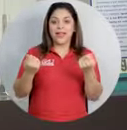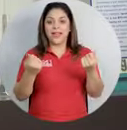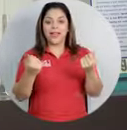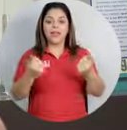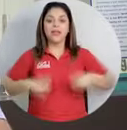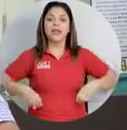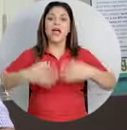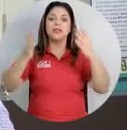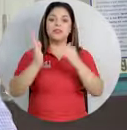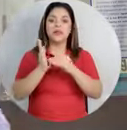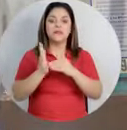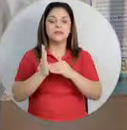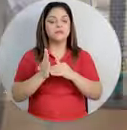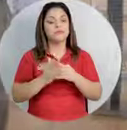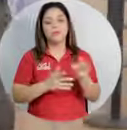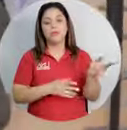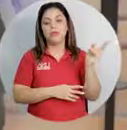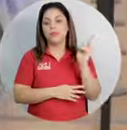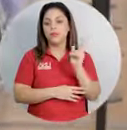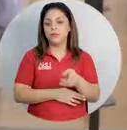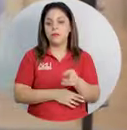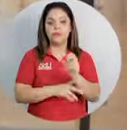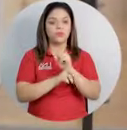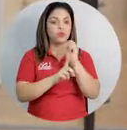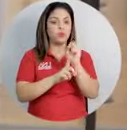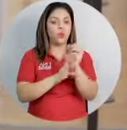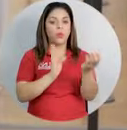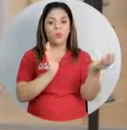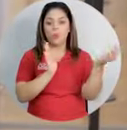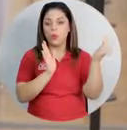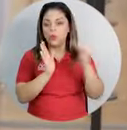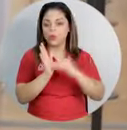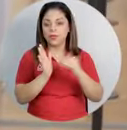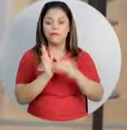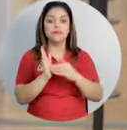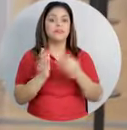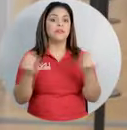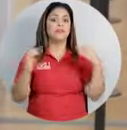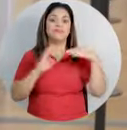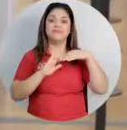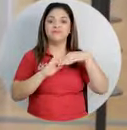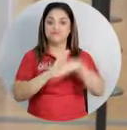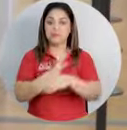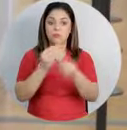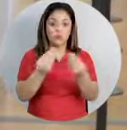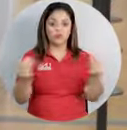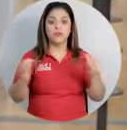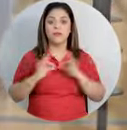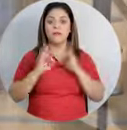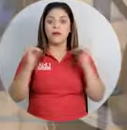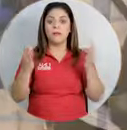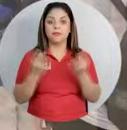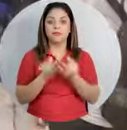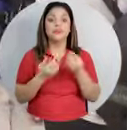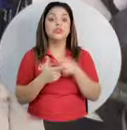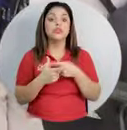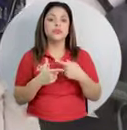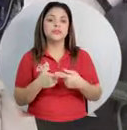a gastar ese flujo, voy a volver a la situación de crisis en la que tenemos a muchas